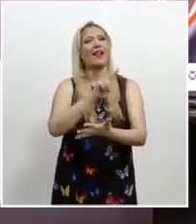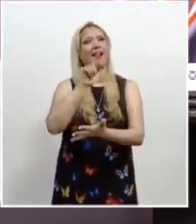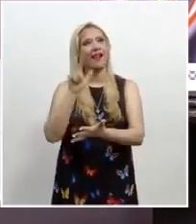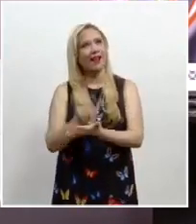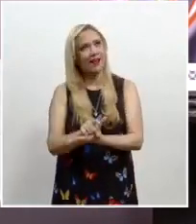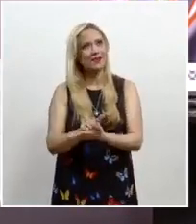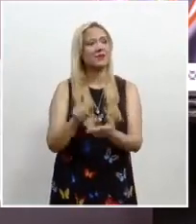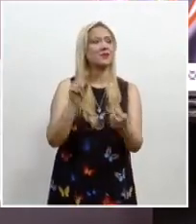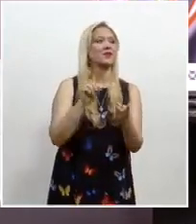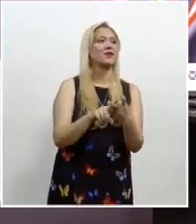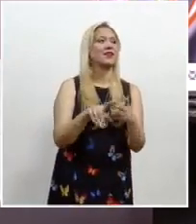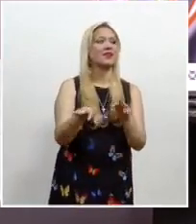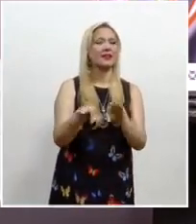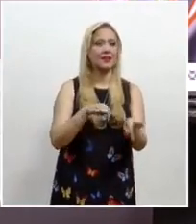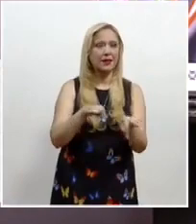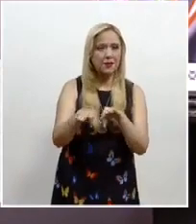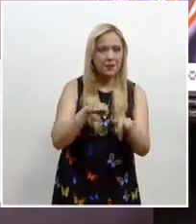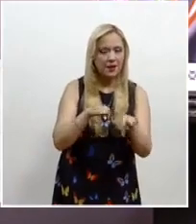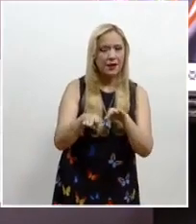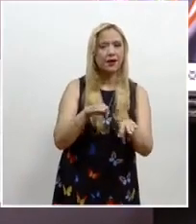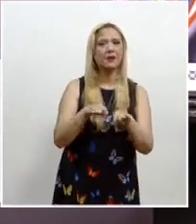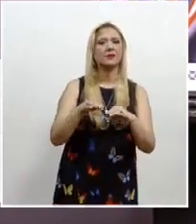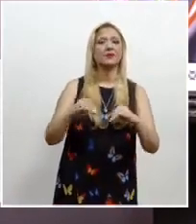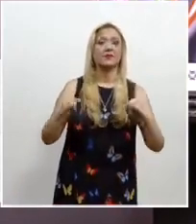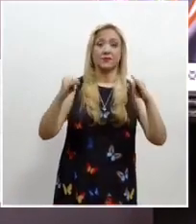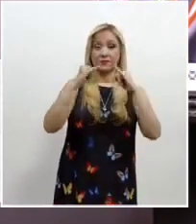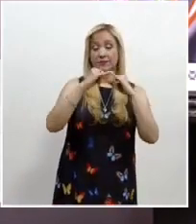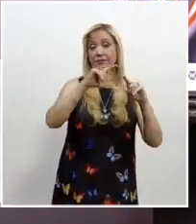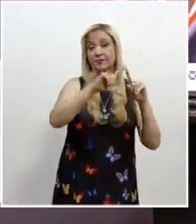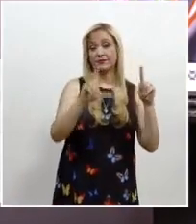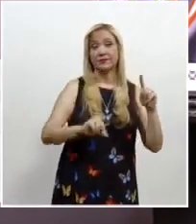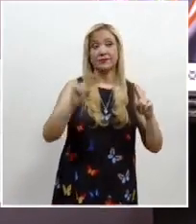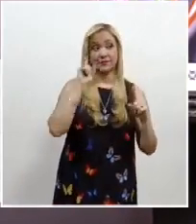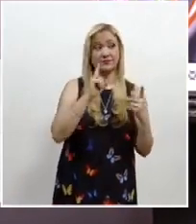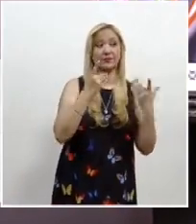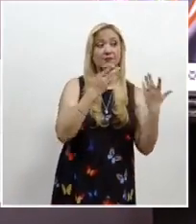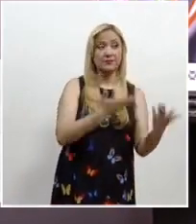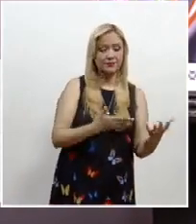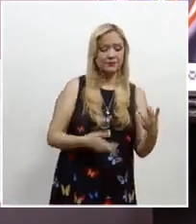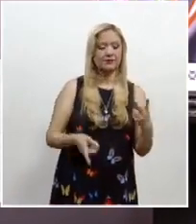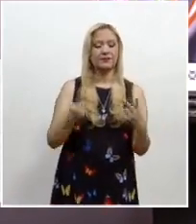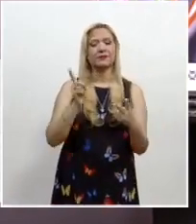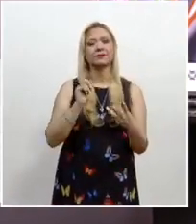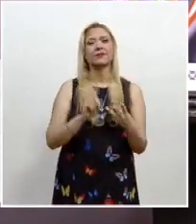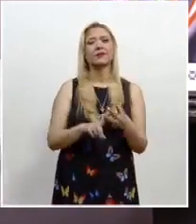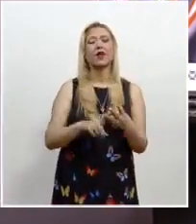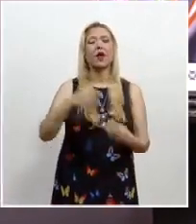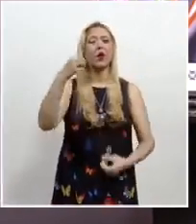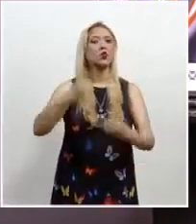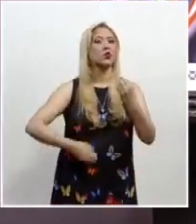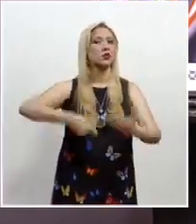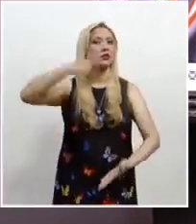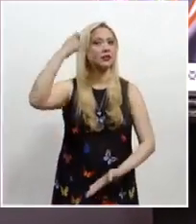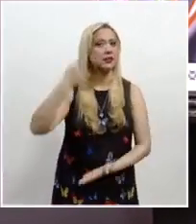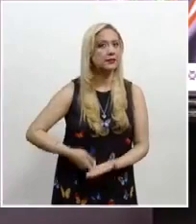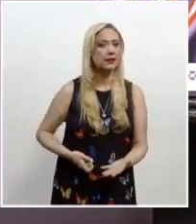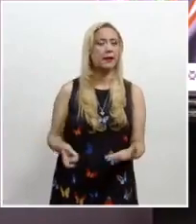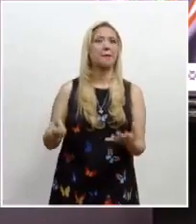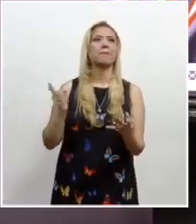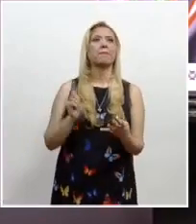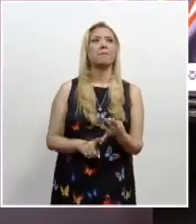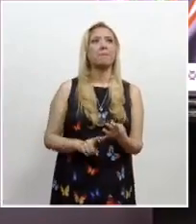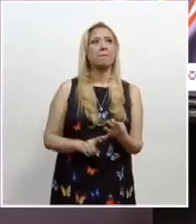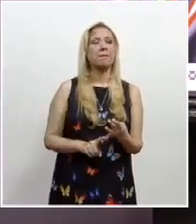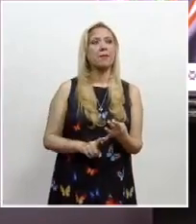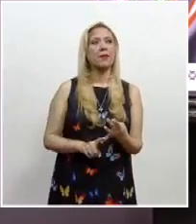desde el trabajo tan importante que se hace en el Instituto Nacional de las Mujeres, desde el punto de vista de la justicia, pero sobre todo